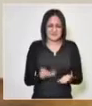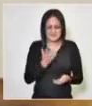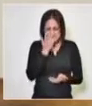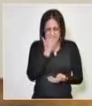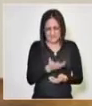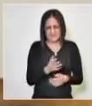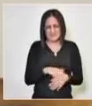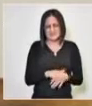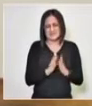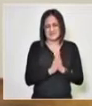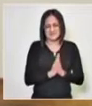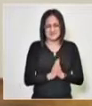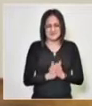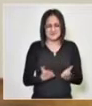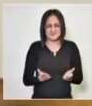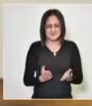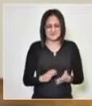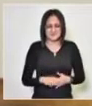ser serios